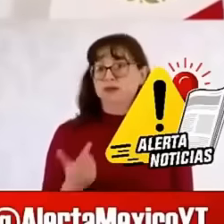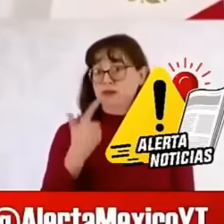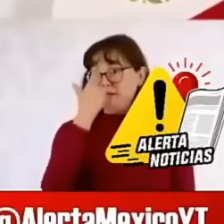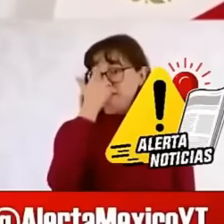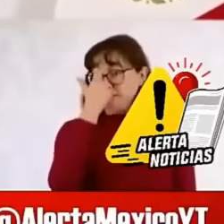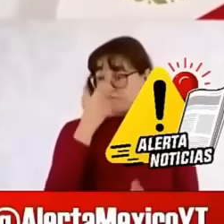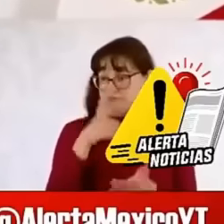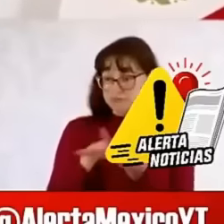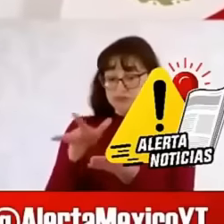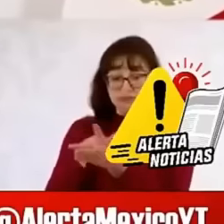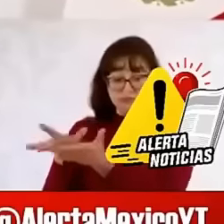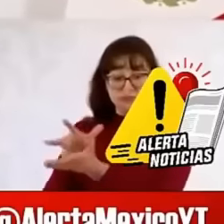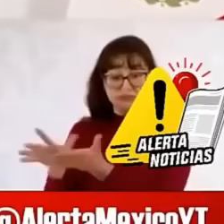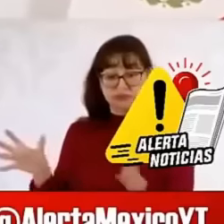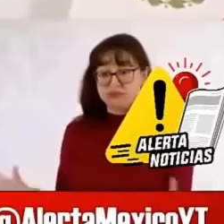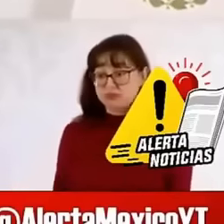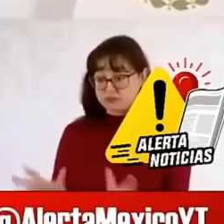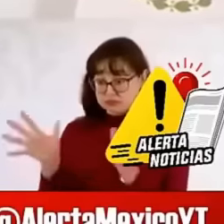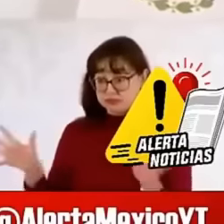para